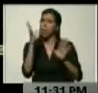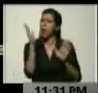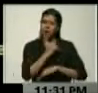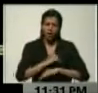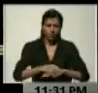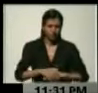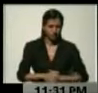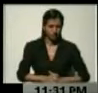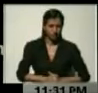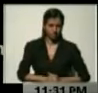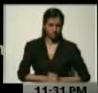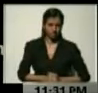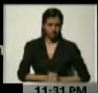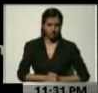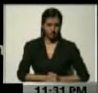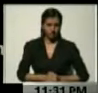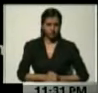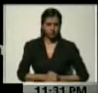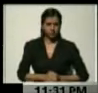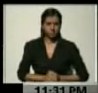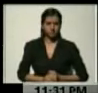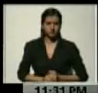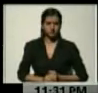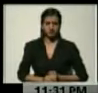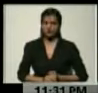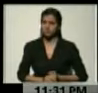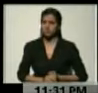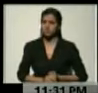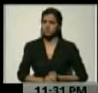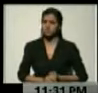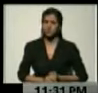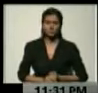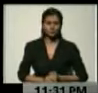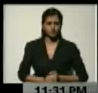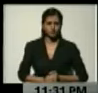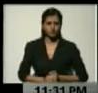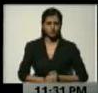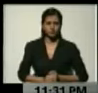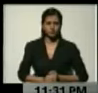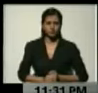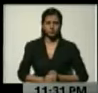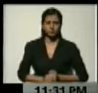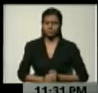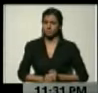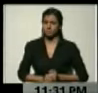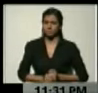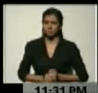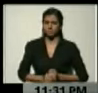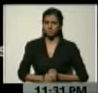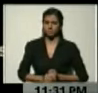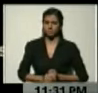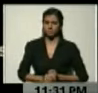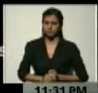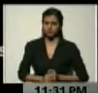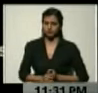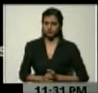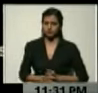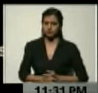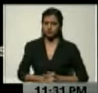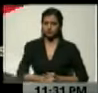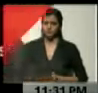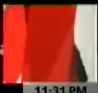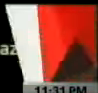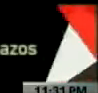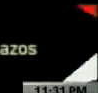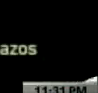a guerrillero. Si la abuela voy a buscar uno por uno, por todas sus familias, porque así vamos a terminar aquí. Aquí está claro, yo aquí te lo voy a decir. Joden a mí, bueno,